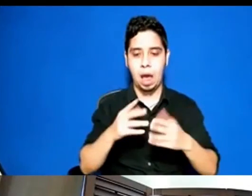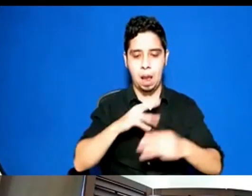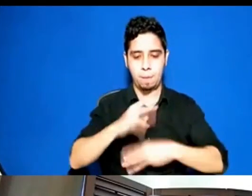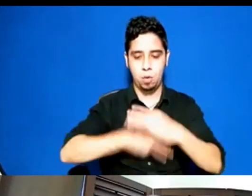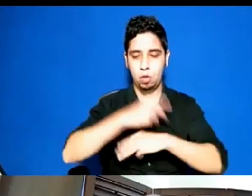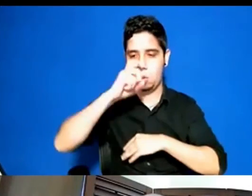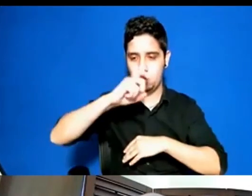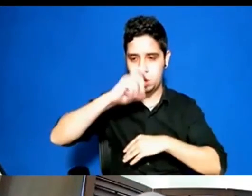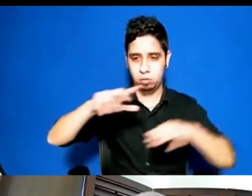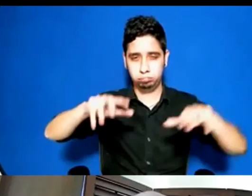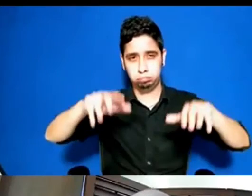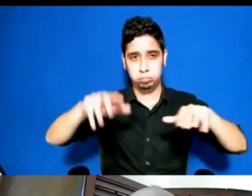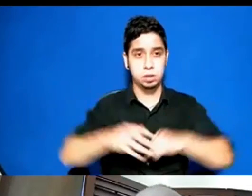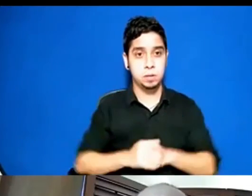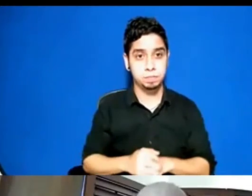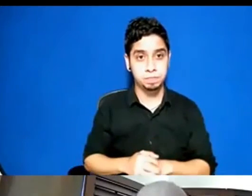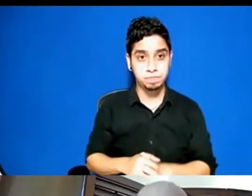así, estamos ahí